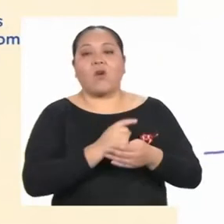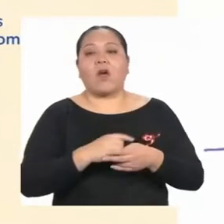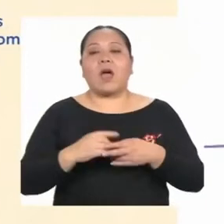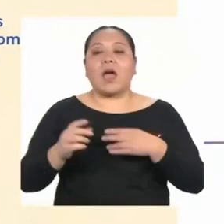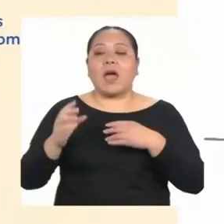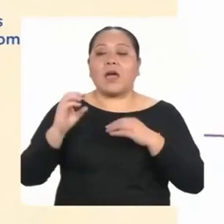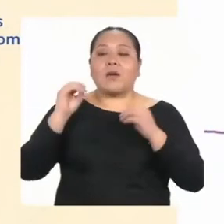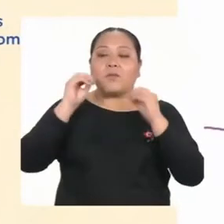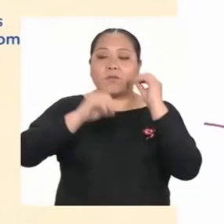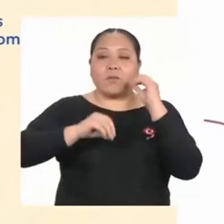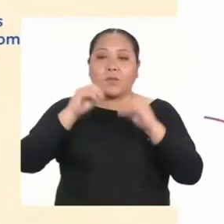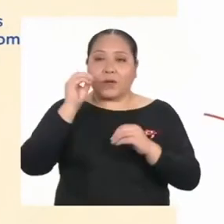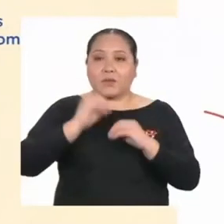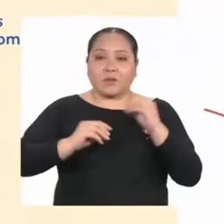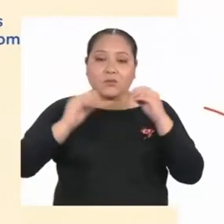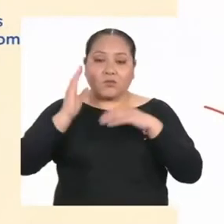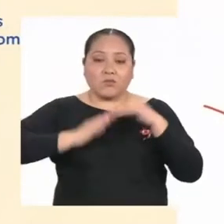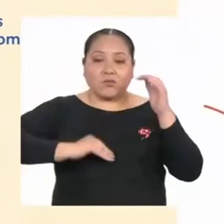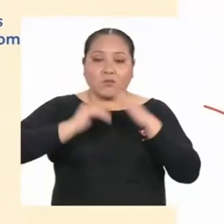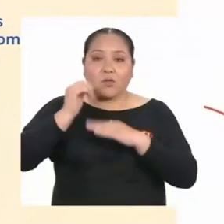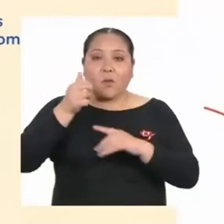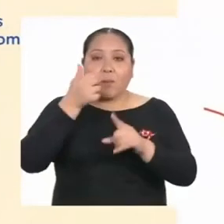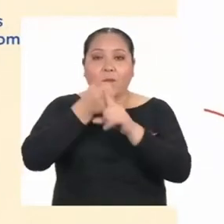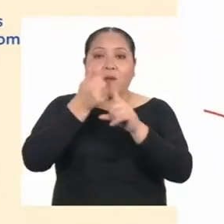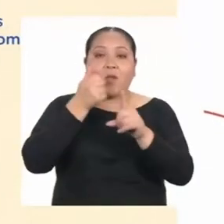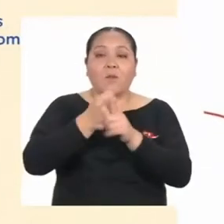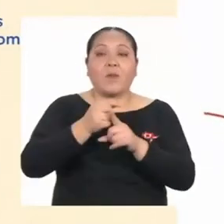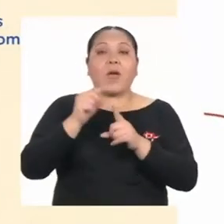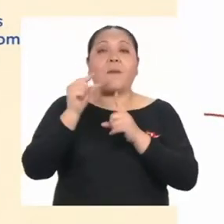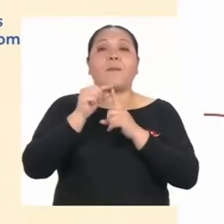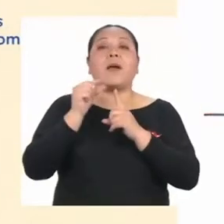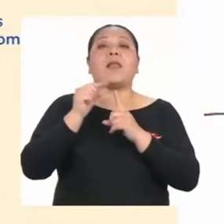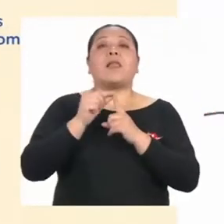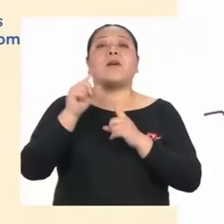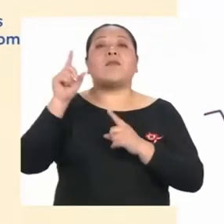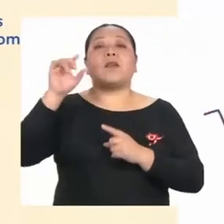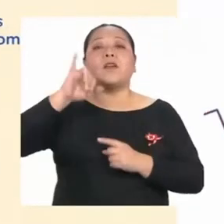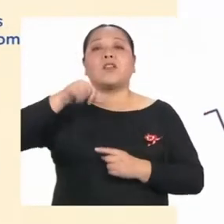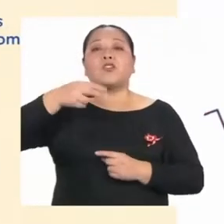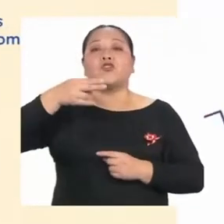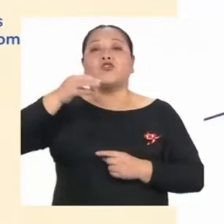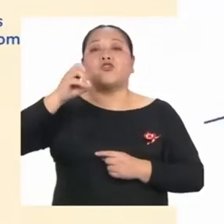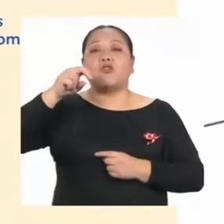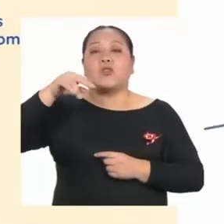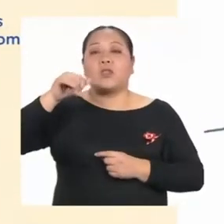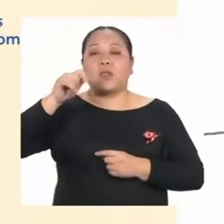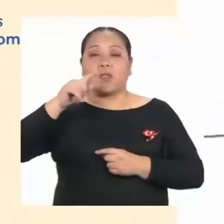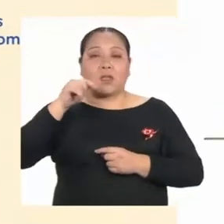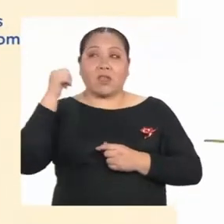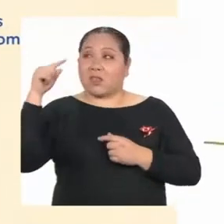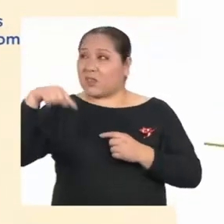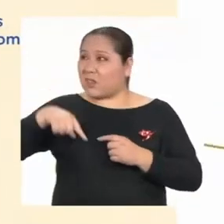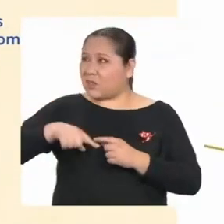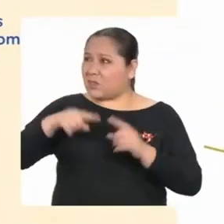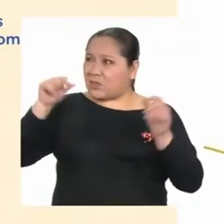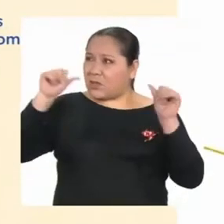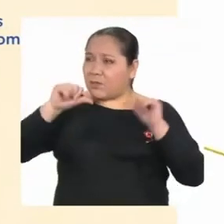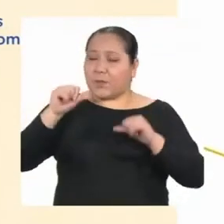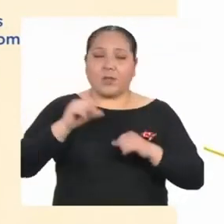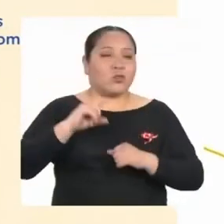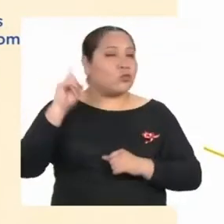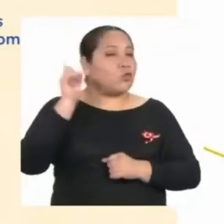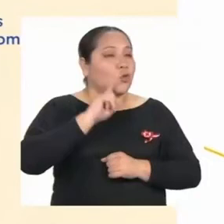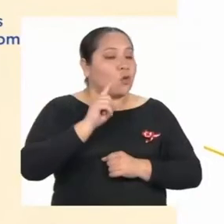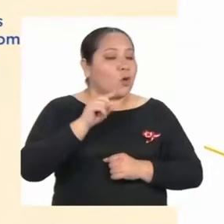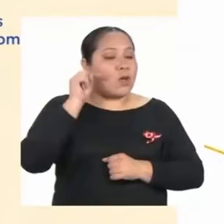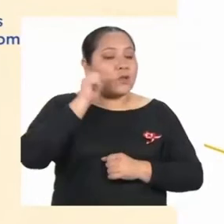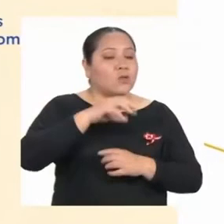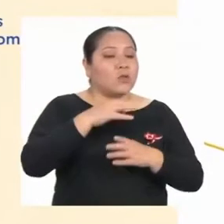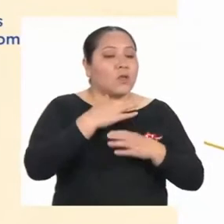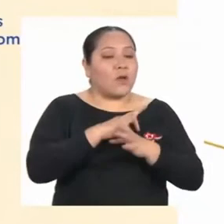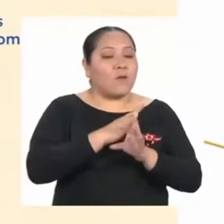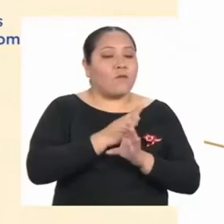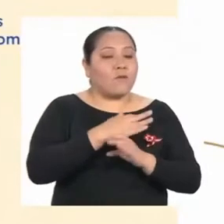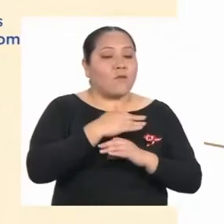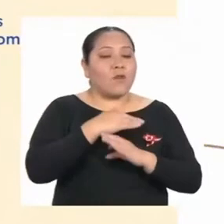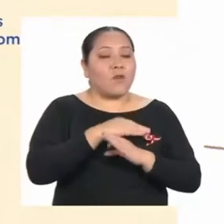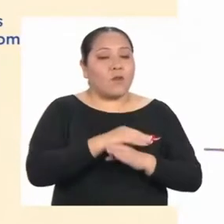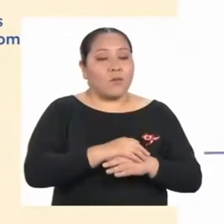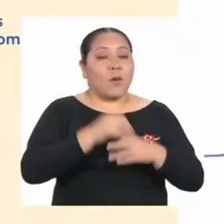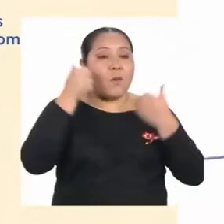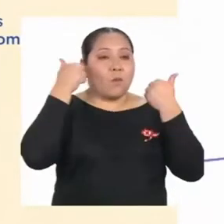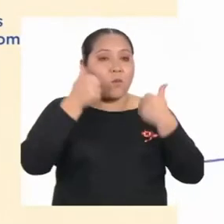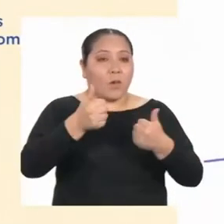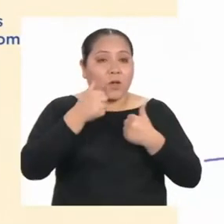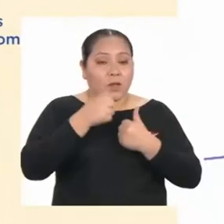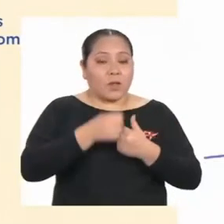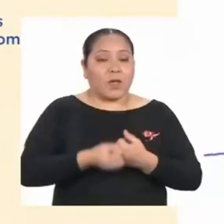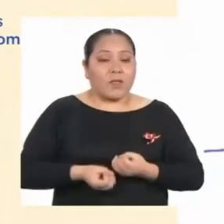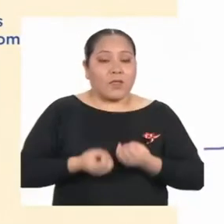propias palabras de Jonathan. ¿Y eso está mal? Para nada. Es una forma válida de expresar